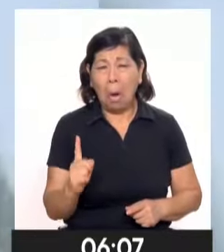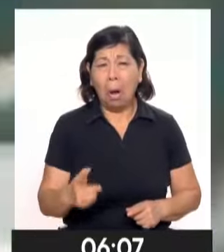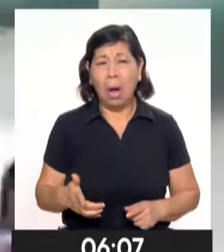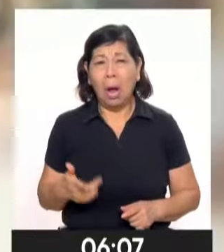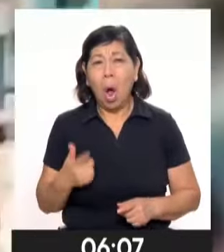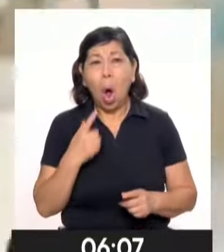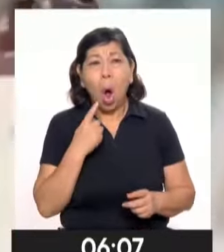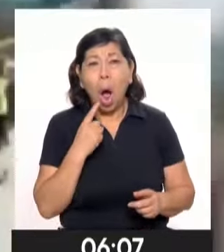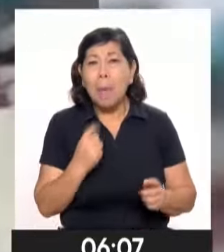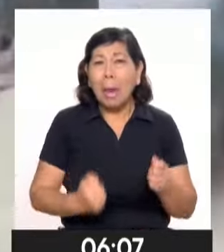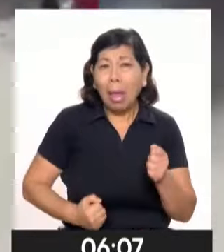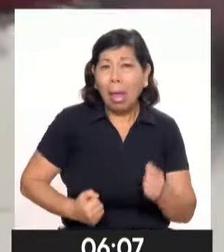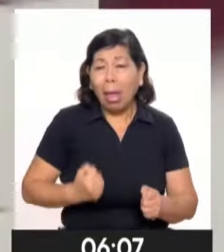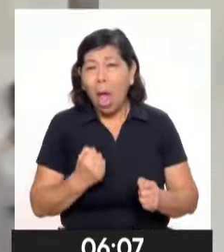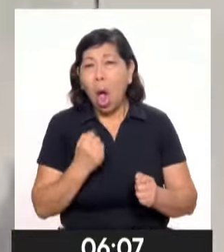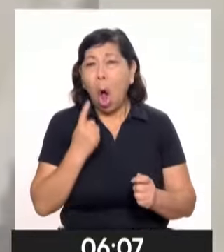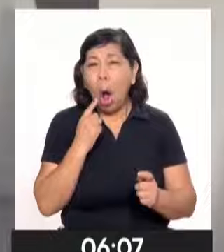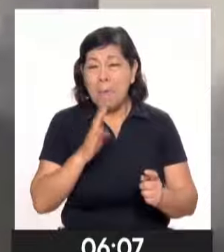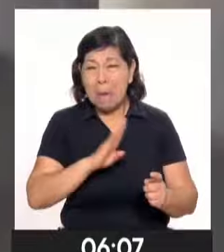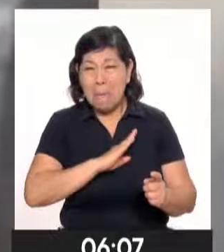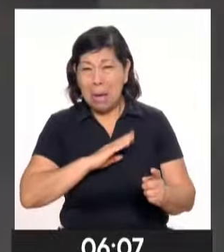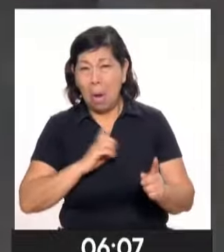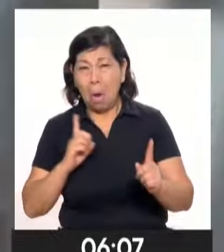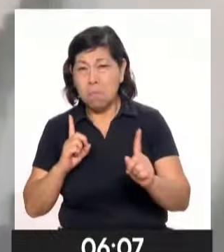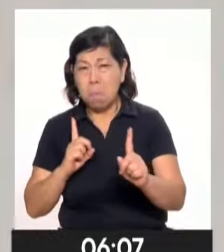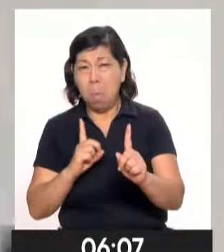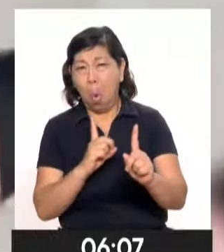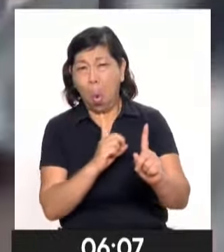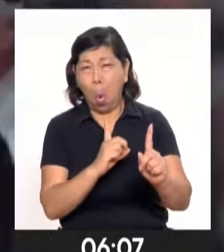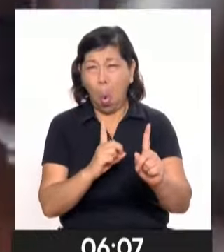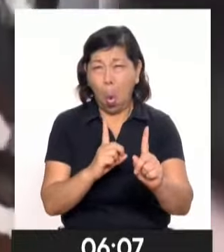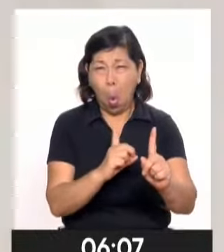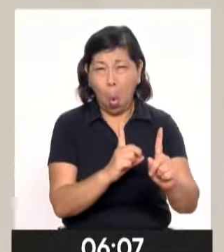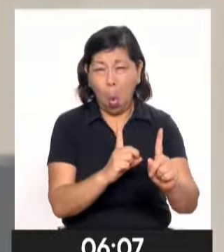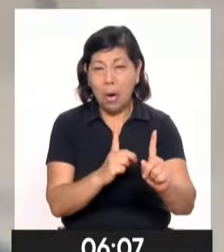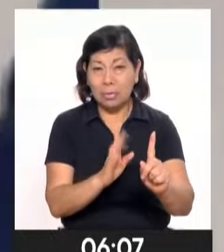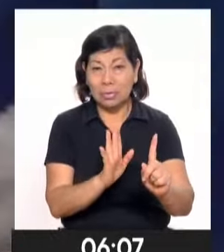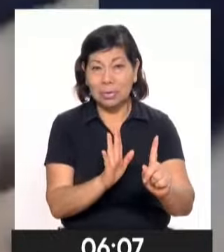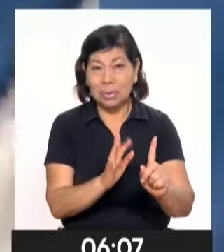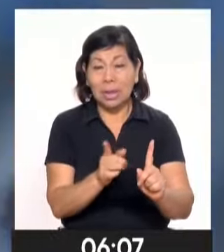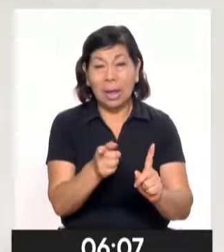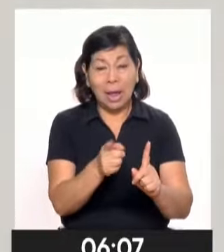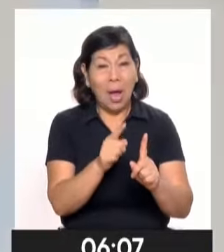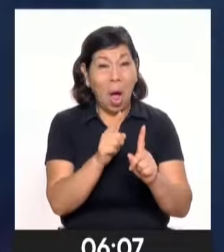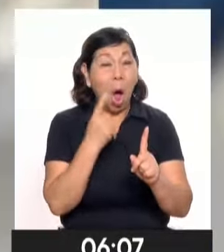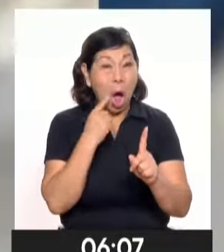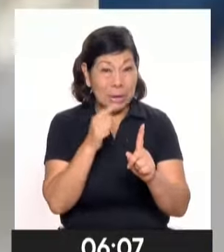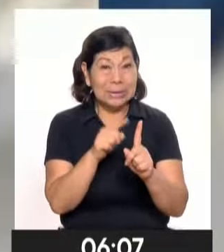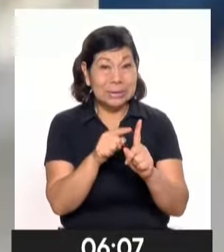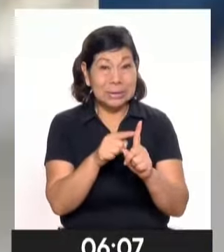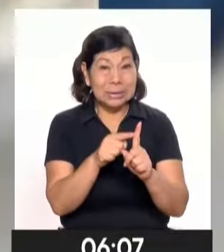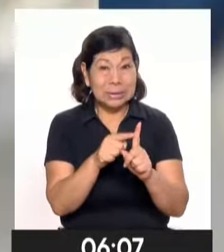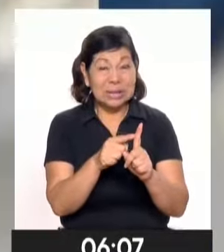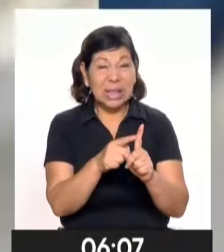su víctima. Según información compartida por las autoridades, la víctima era un organizador de eventos deportivos, quien se